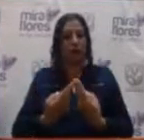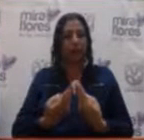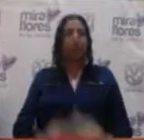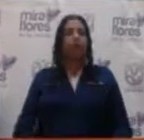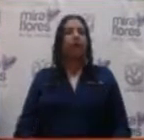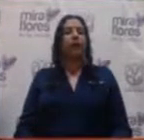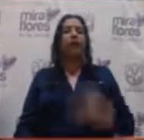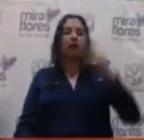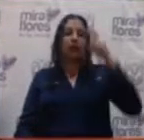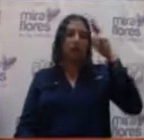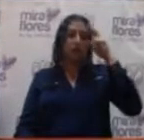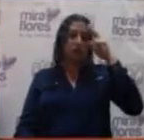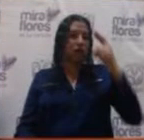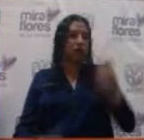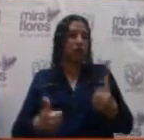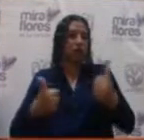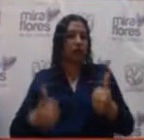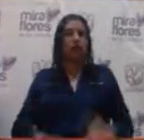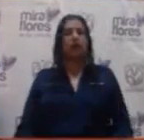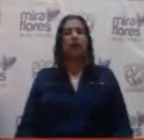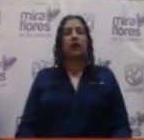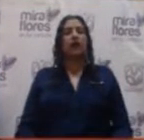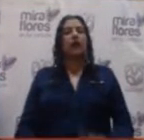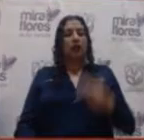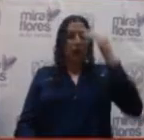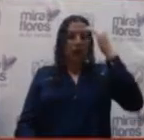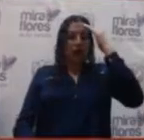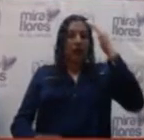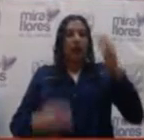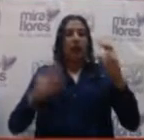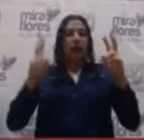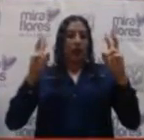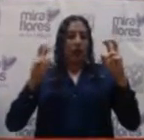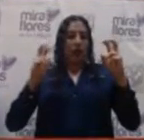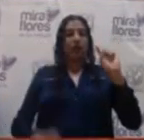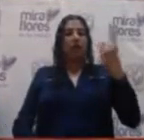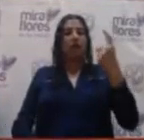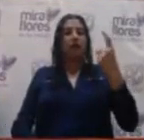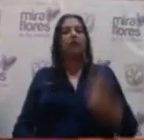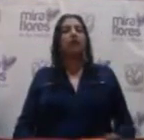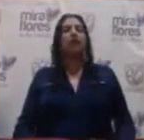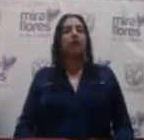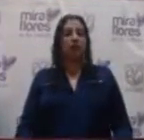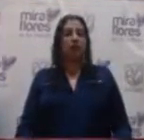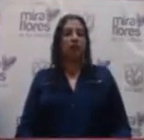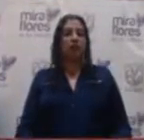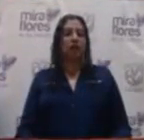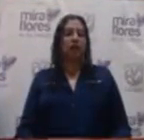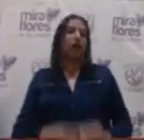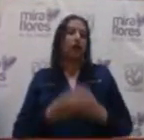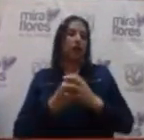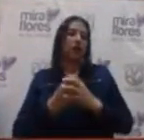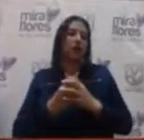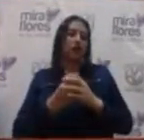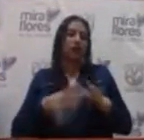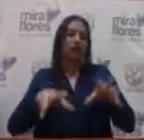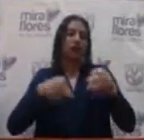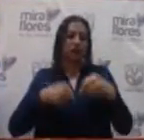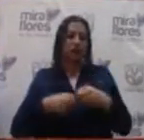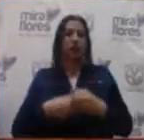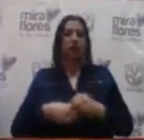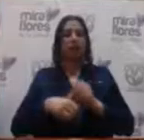la razón de la misma es justamente el tema, primero que nada, de la recuperación de las facultades. El Consejo me